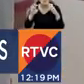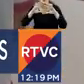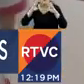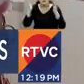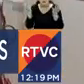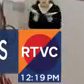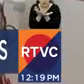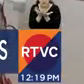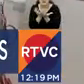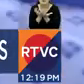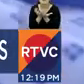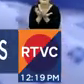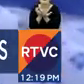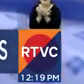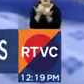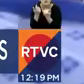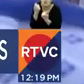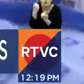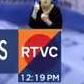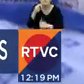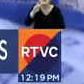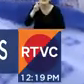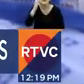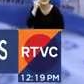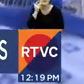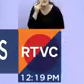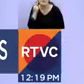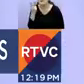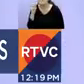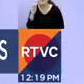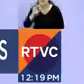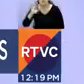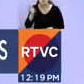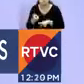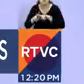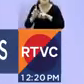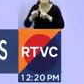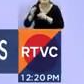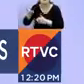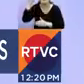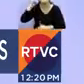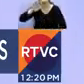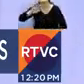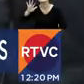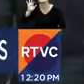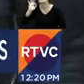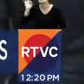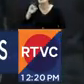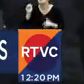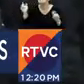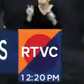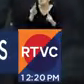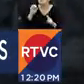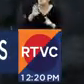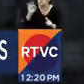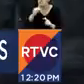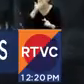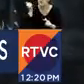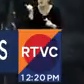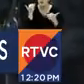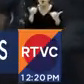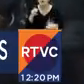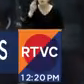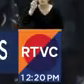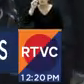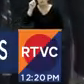de 20% en los últimos 7 días respecto al 55% de la semana anterior, el gobierno de Reino Unido